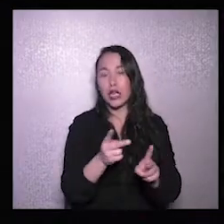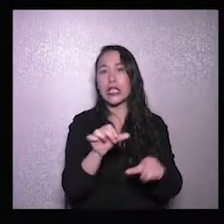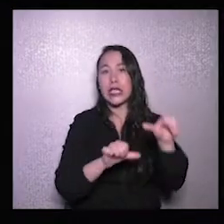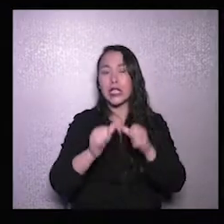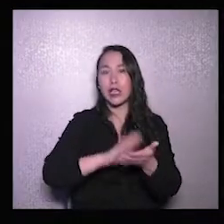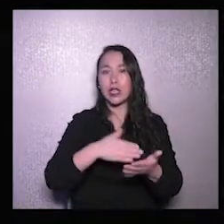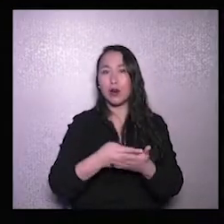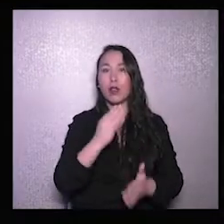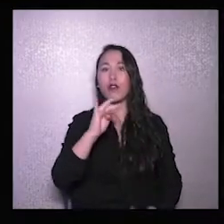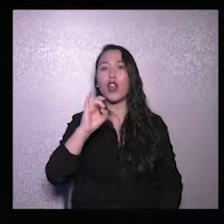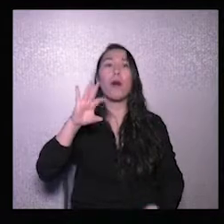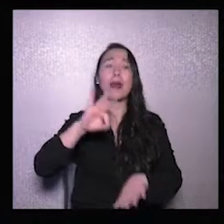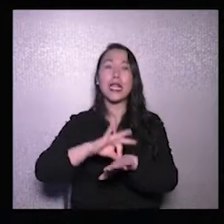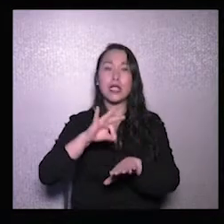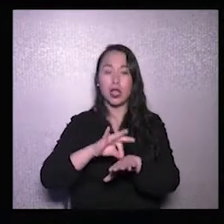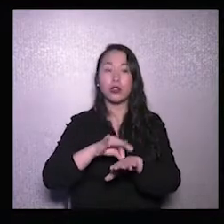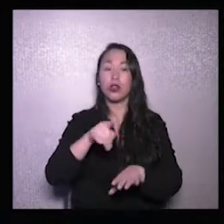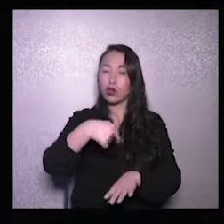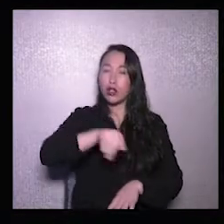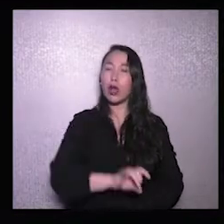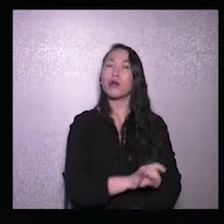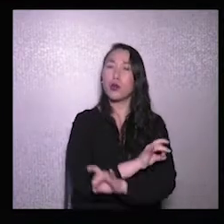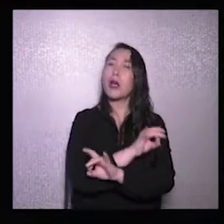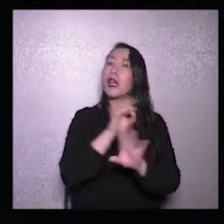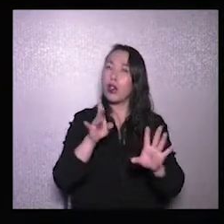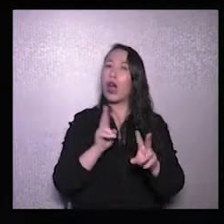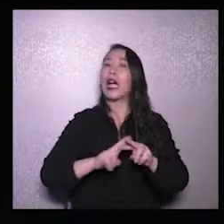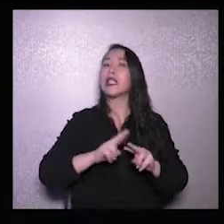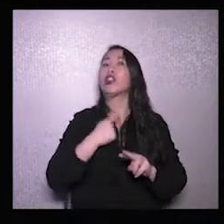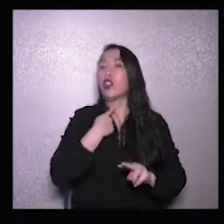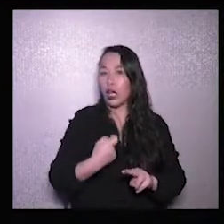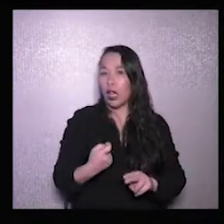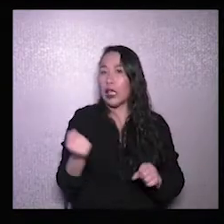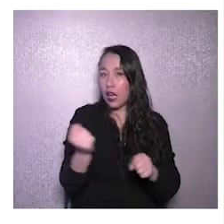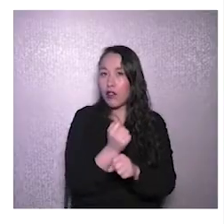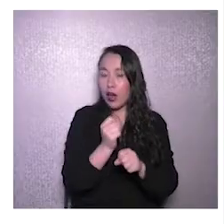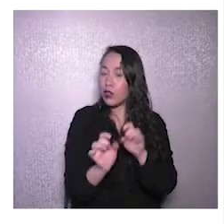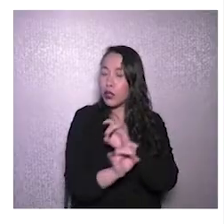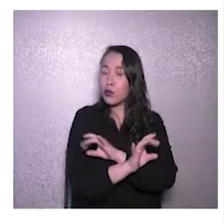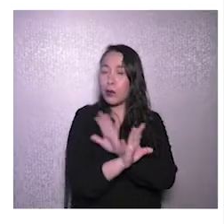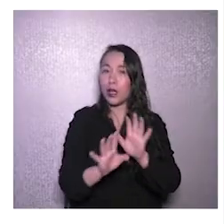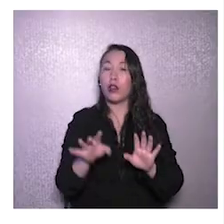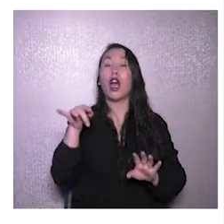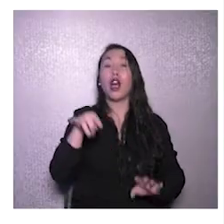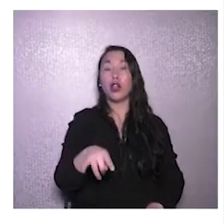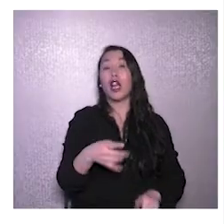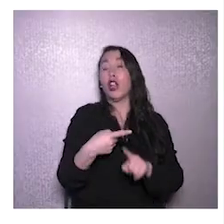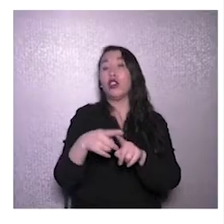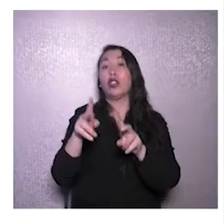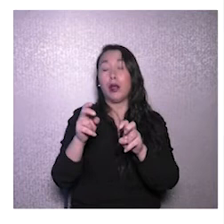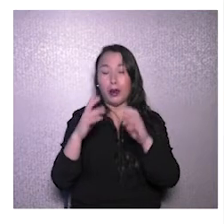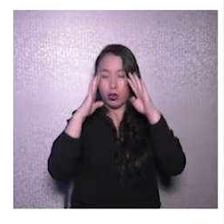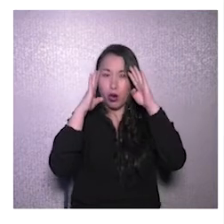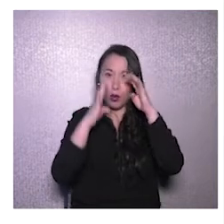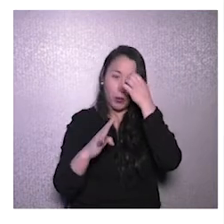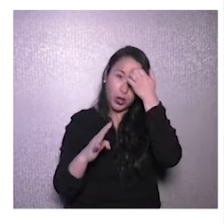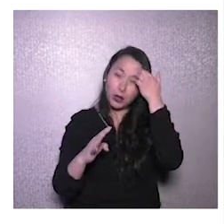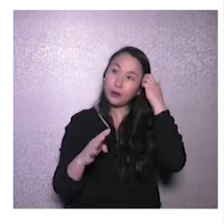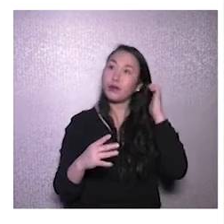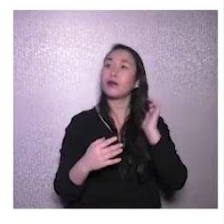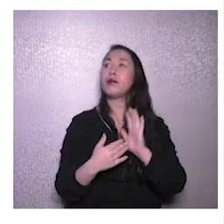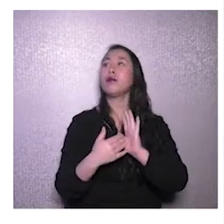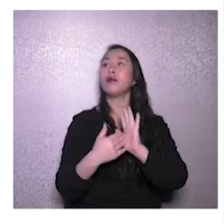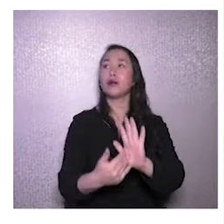tanto, tenemos bien claro qué es lo que estamos haciendo. Ahora pasando al tema, ¿no es cierto?, que nos convoca, ahí les pongo